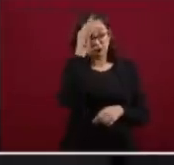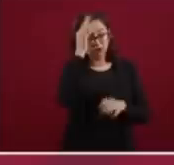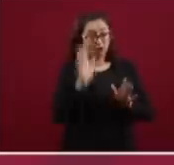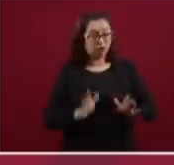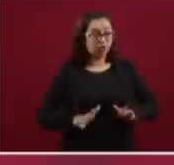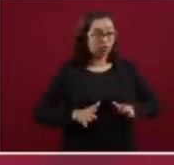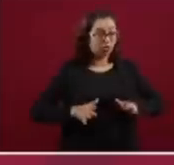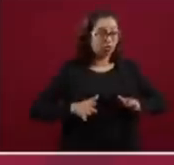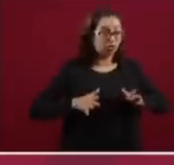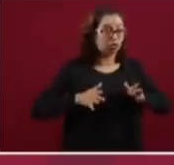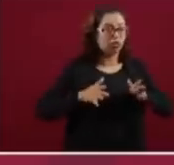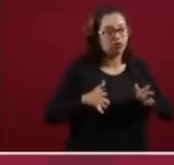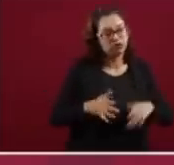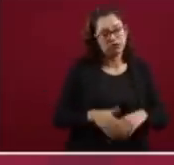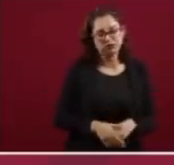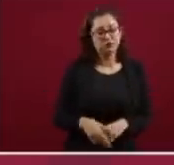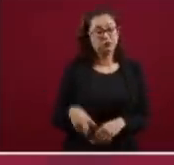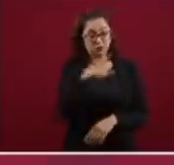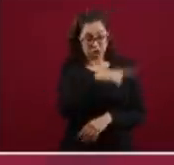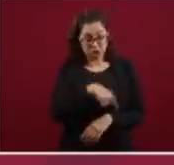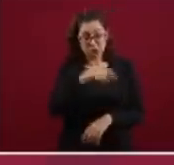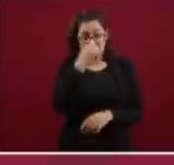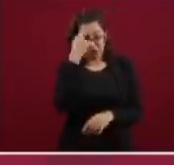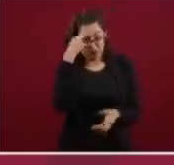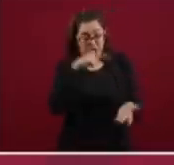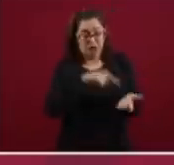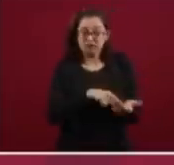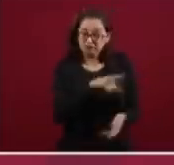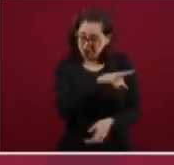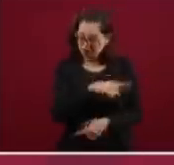tonto es el que piensa que el pueblo es tonto